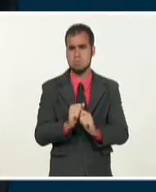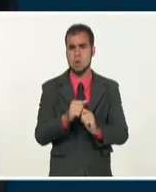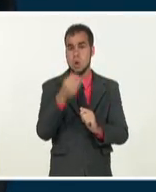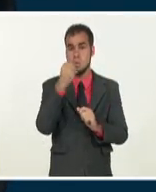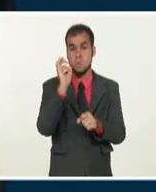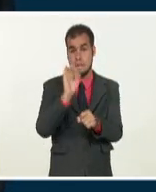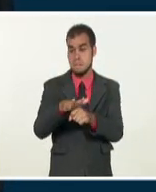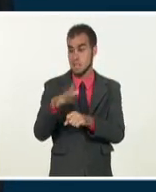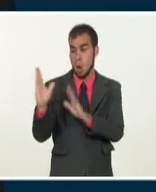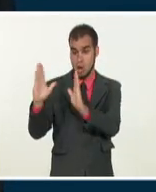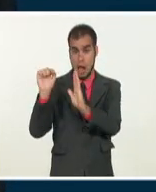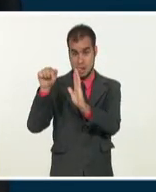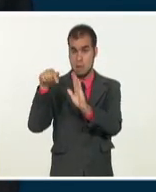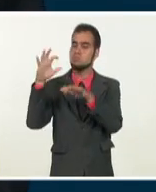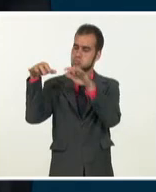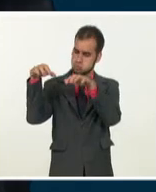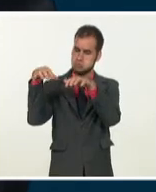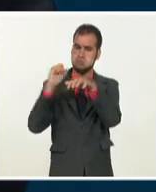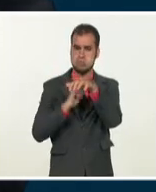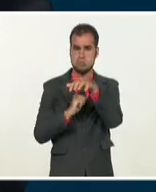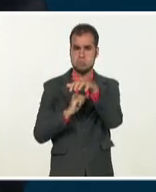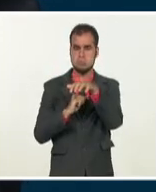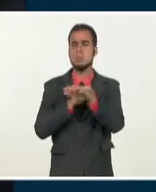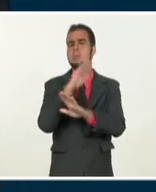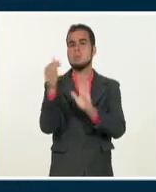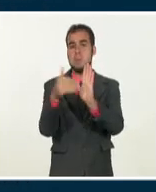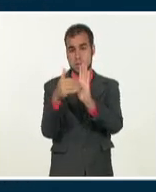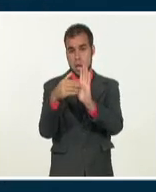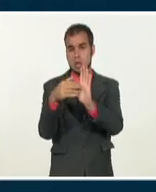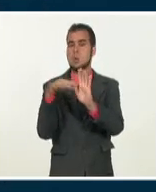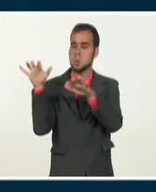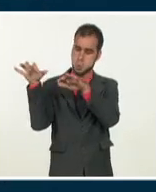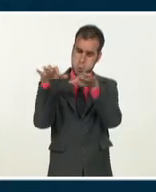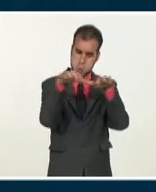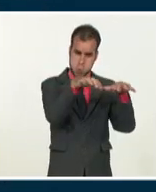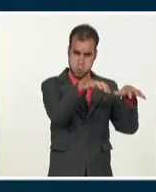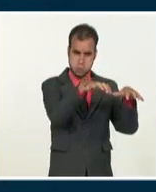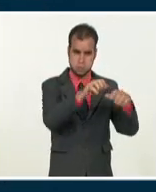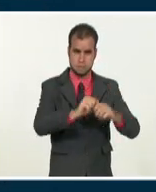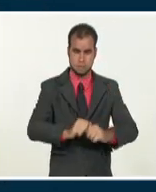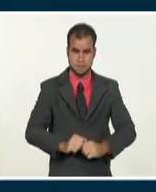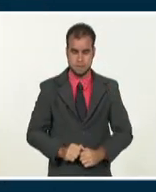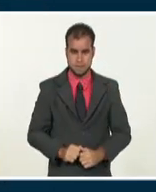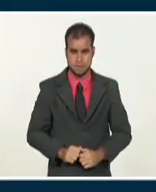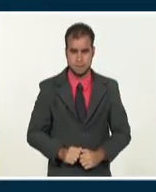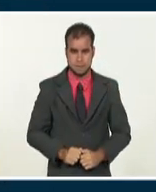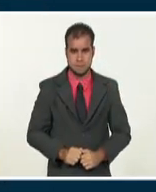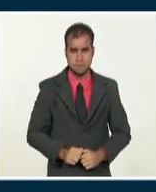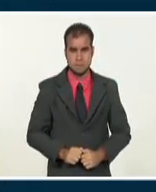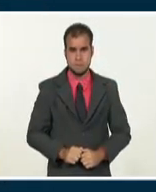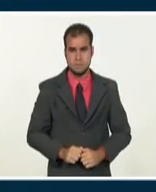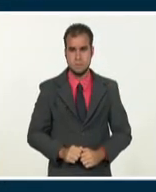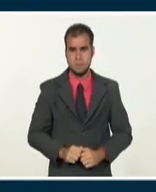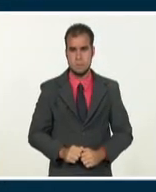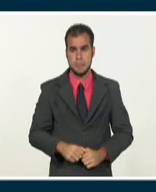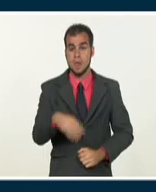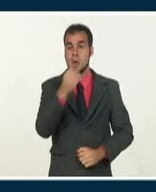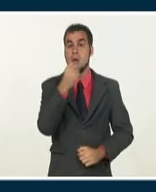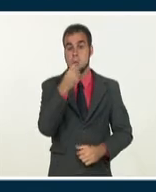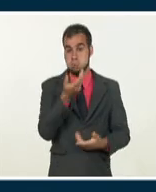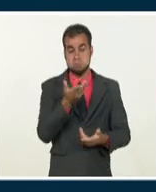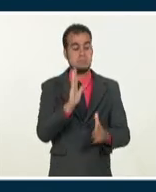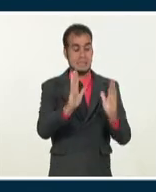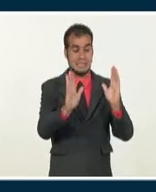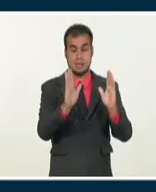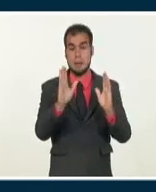de chubascos y tormentas eléctricas que para la tarde se extenderá al resto del territorio nacional. Esto puede dar lluvias numerosas también en las provincias, sobre todo